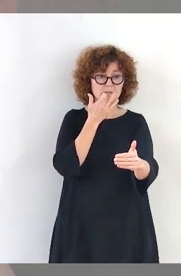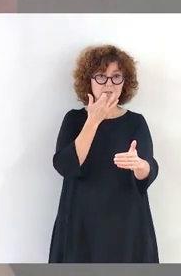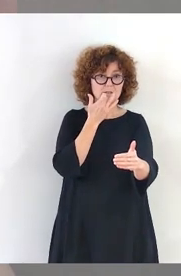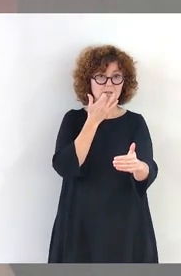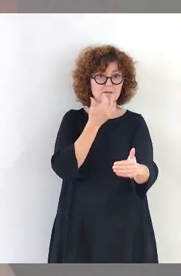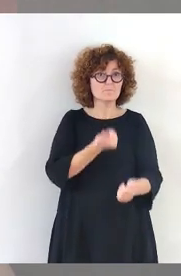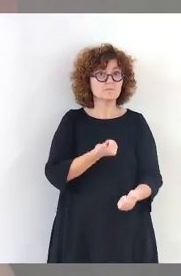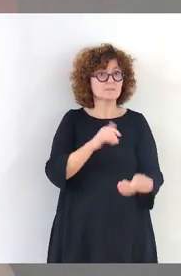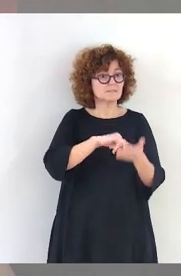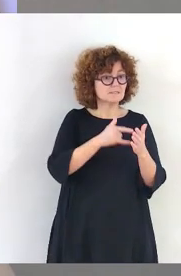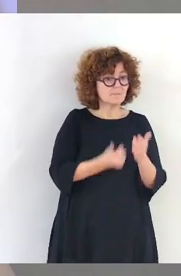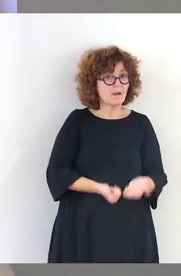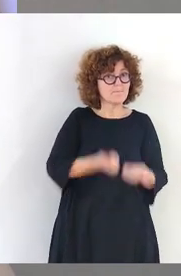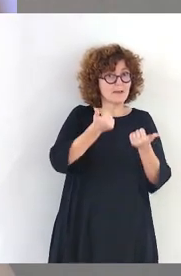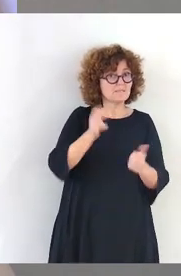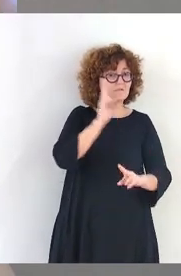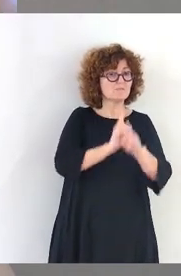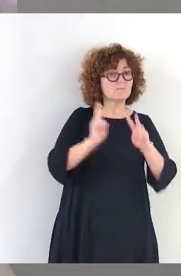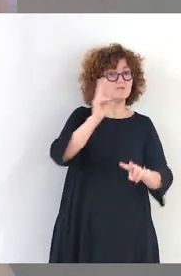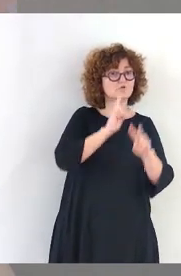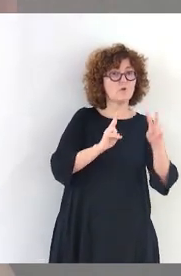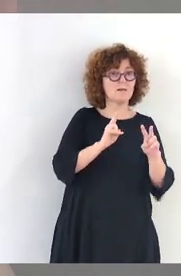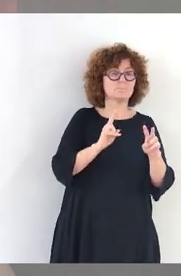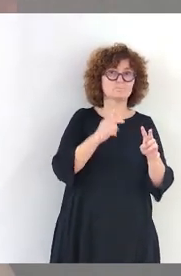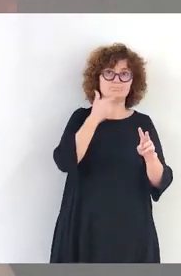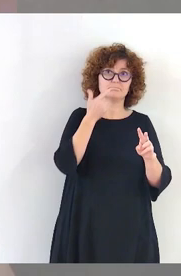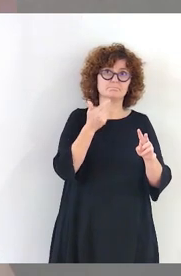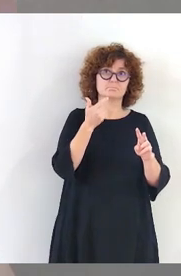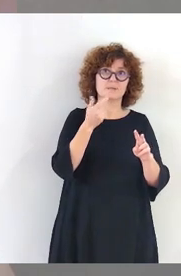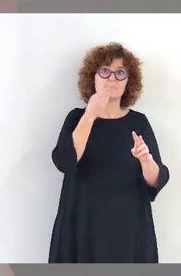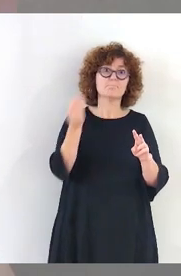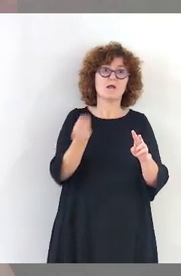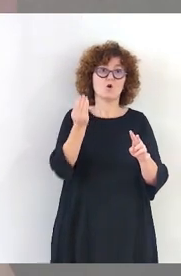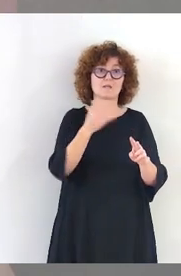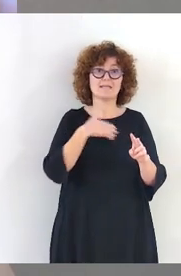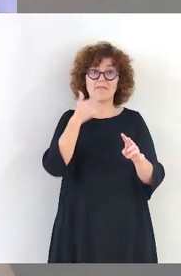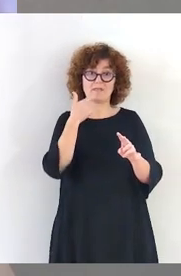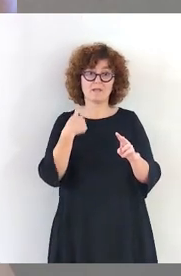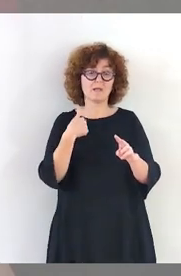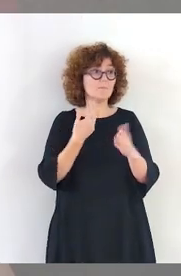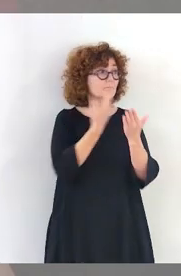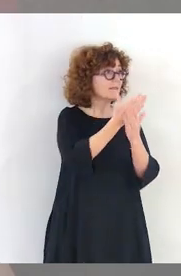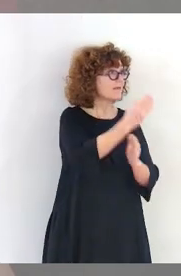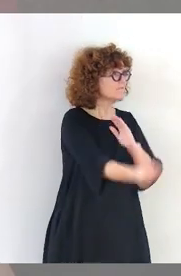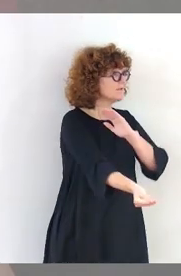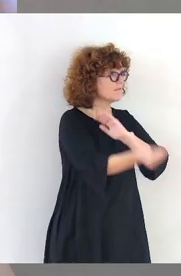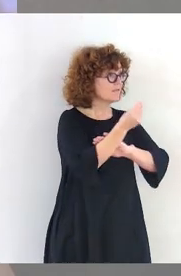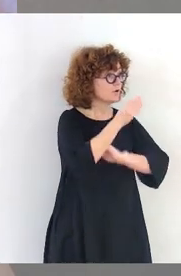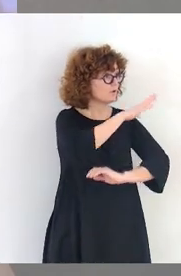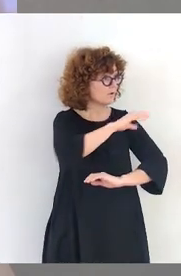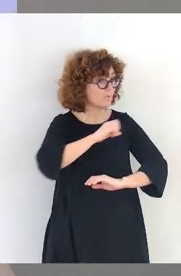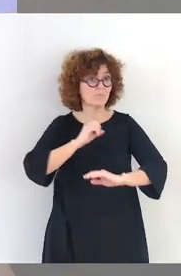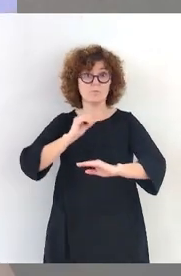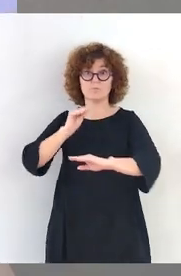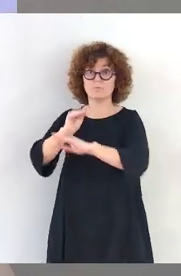más visual vo a decir mejor es cuando se pide financiación llegan los fondos y se responde